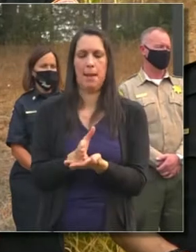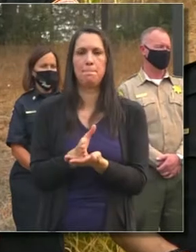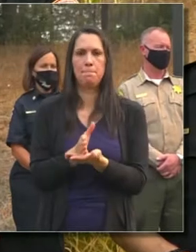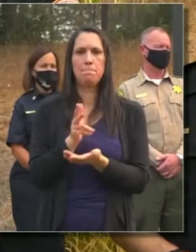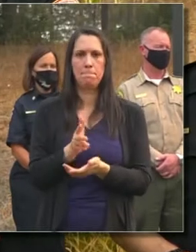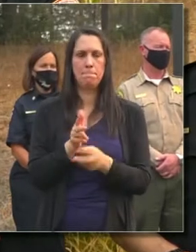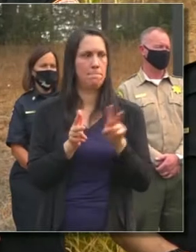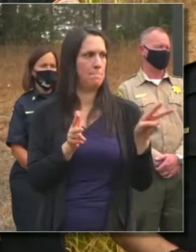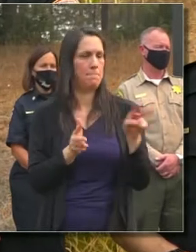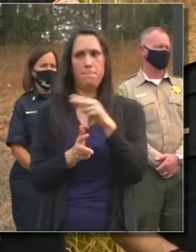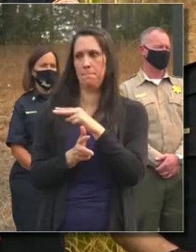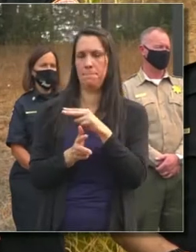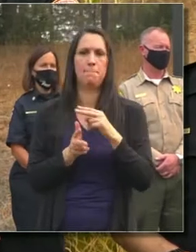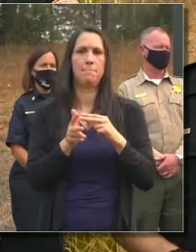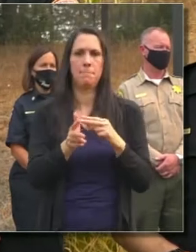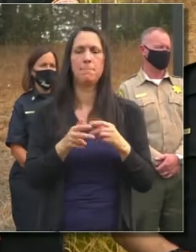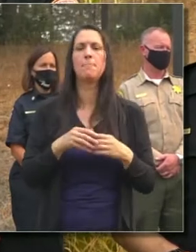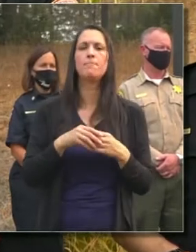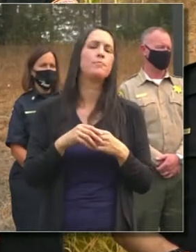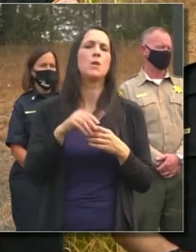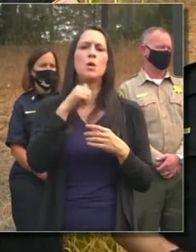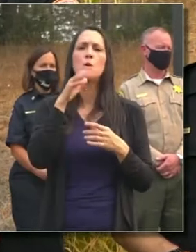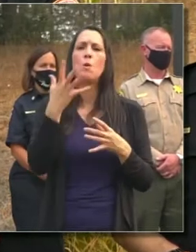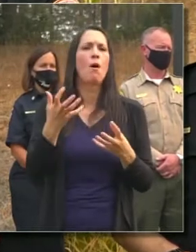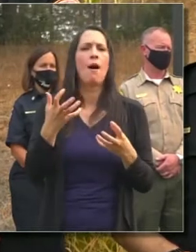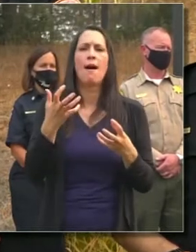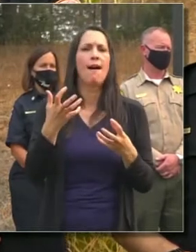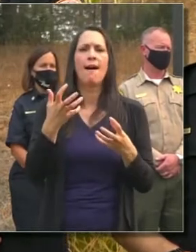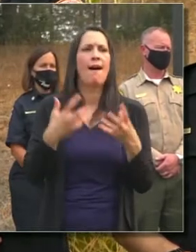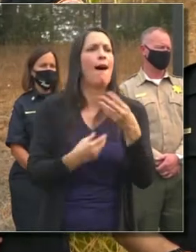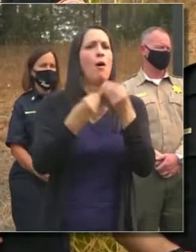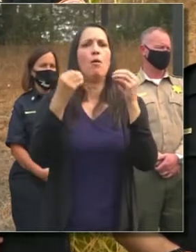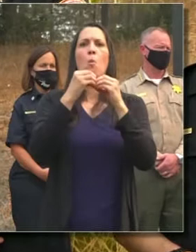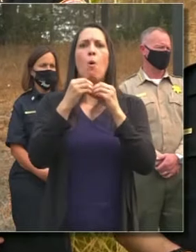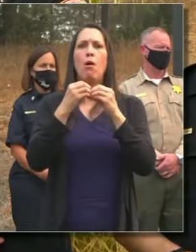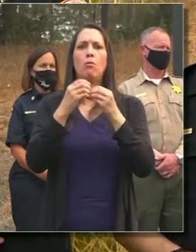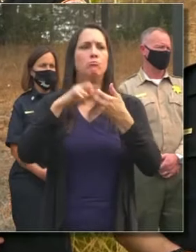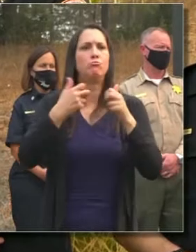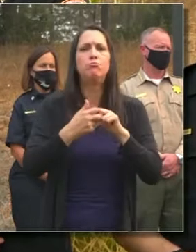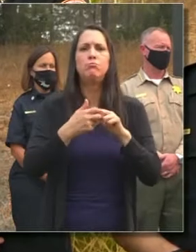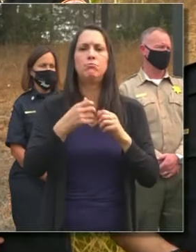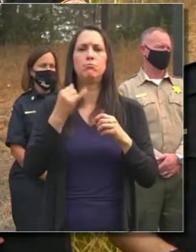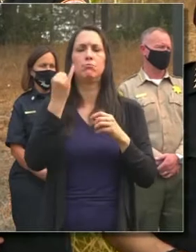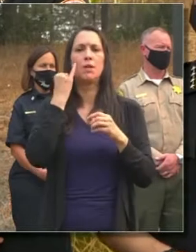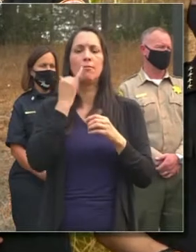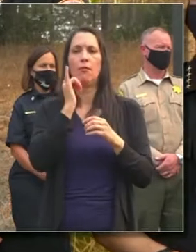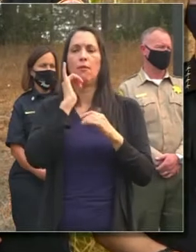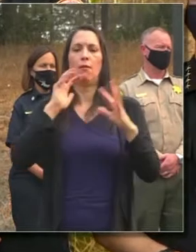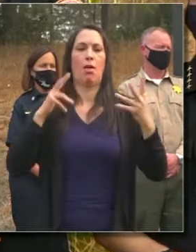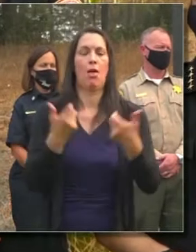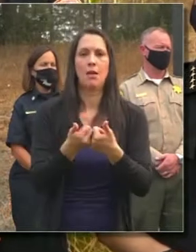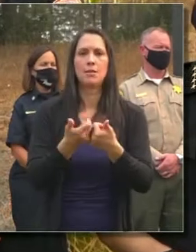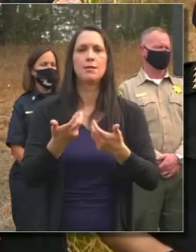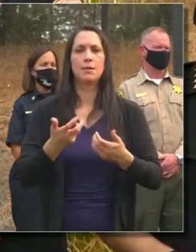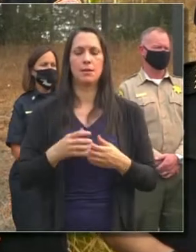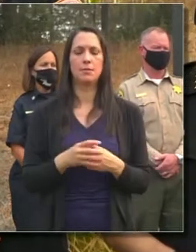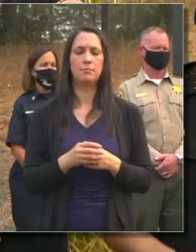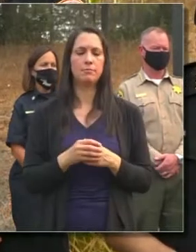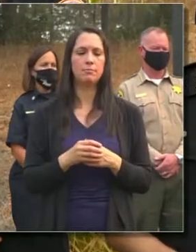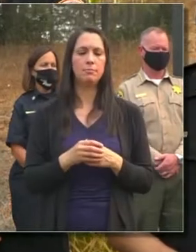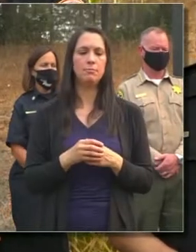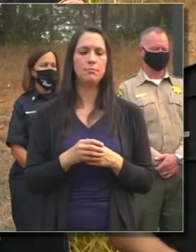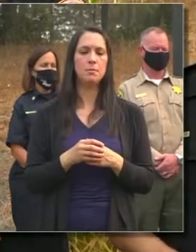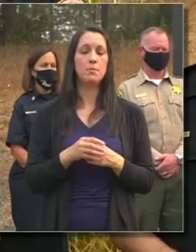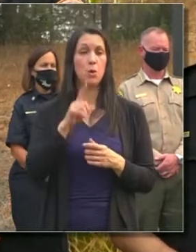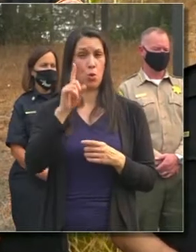señal de pare trate lo de esa manera no tenemos que añadirle al problema teniendo accidentes innecesarias y también quiero decirles cómo lo dijo